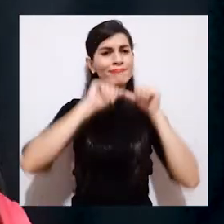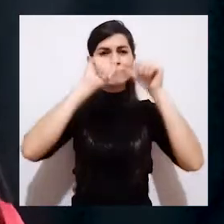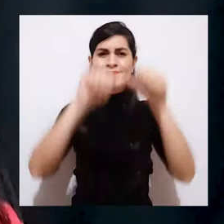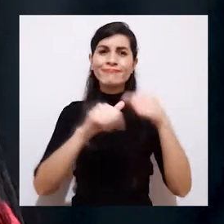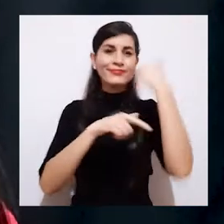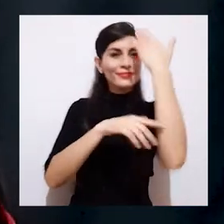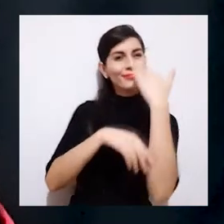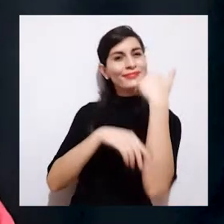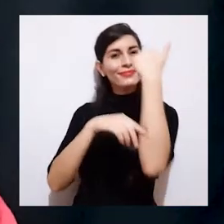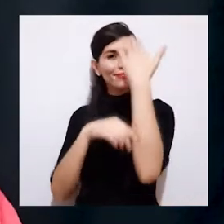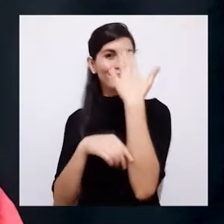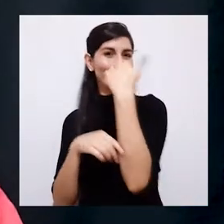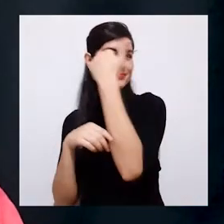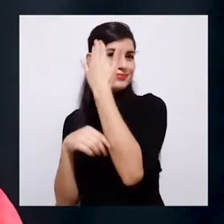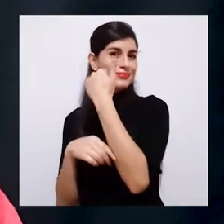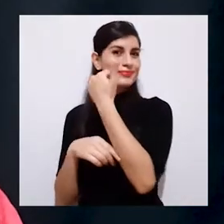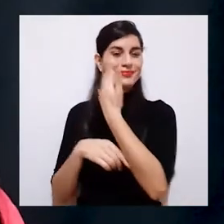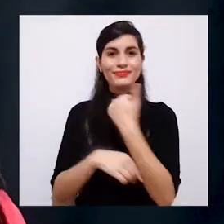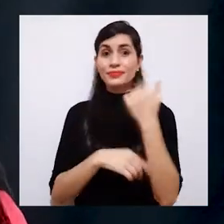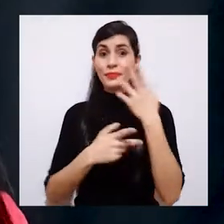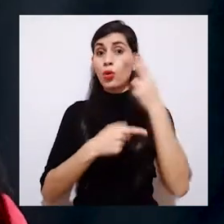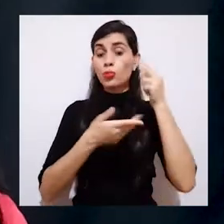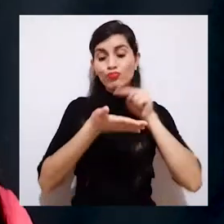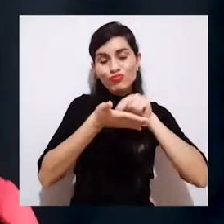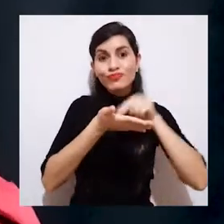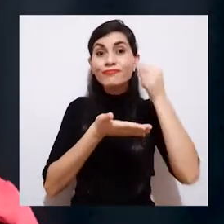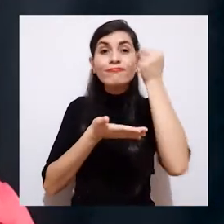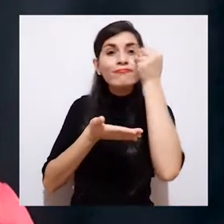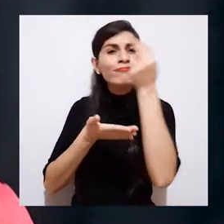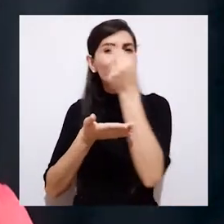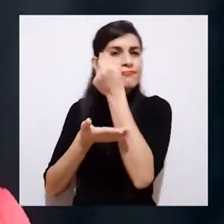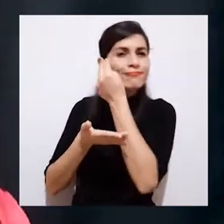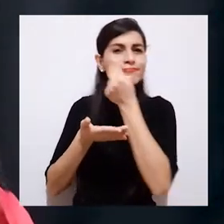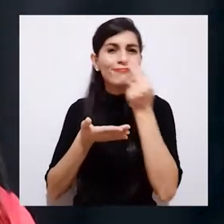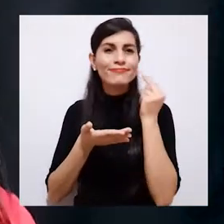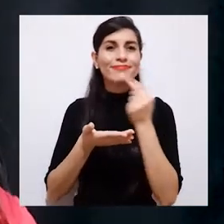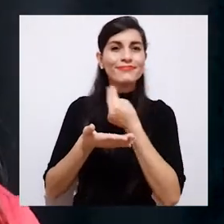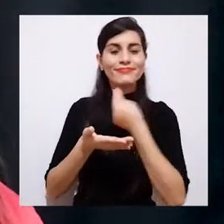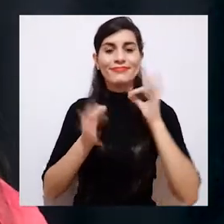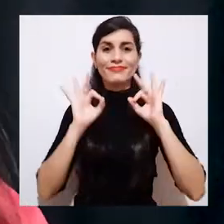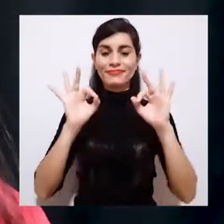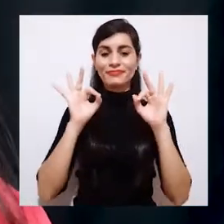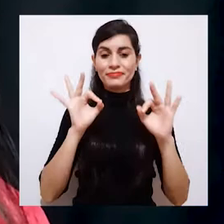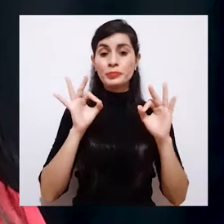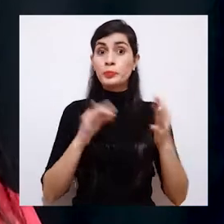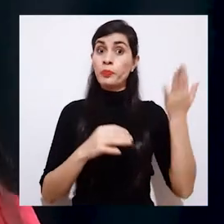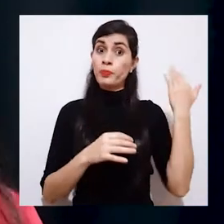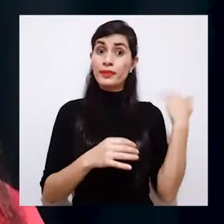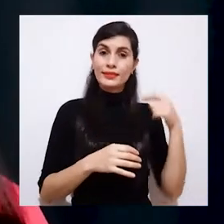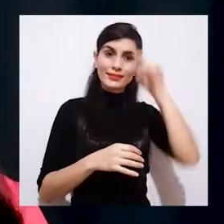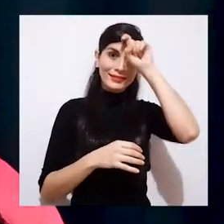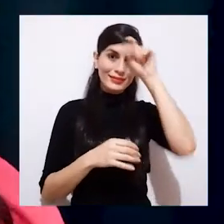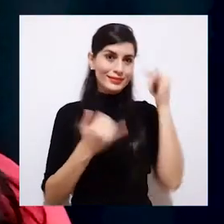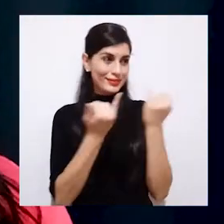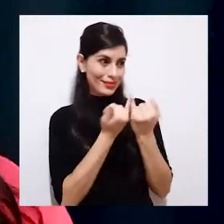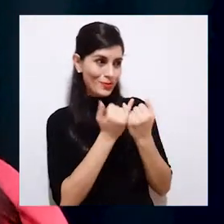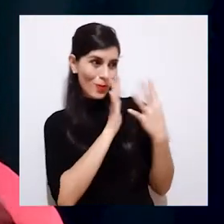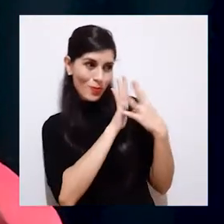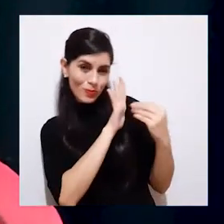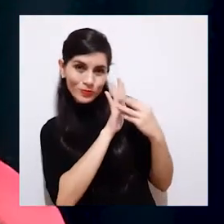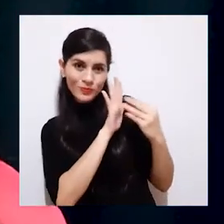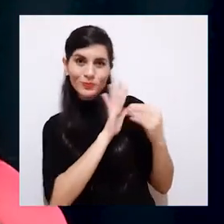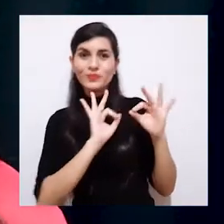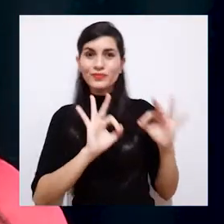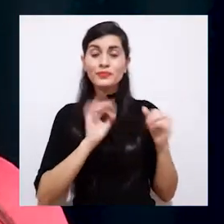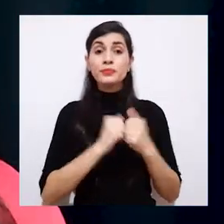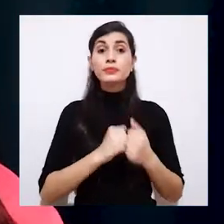seguían maquillando y también seguían siguiendo ciertas tendencias, ¿verdad?, de lo que fueron los egipcios. Luego pasamos